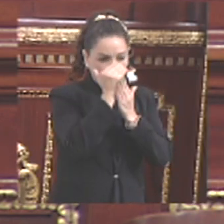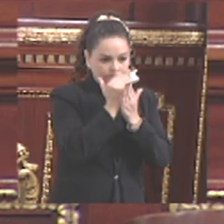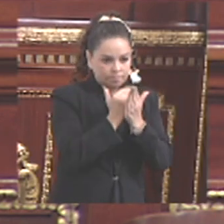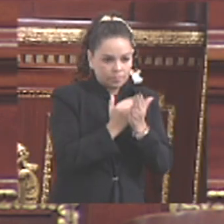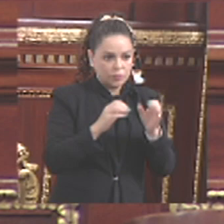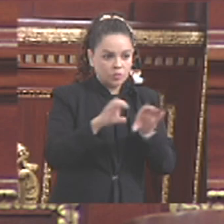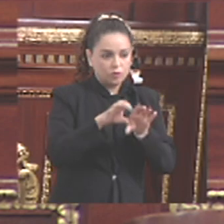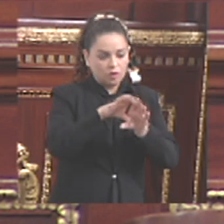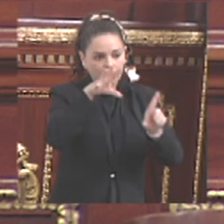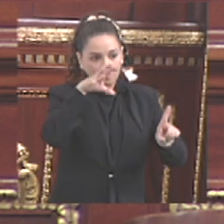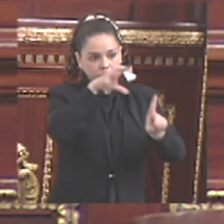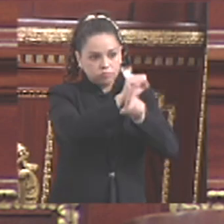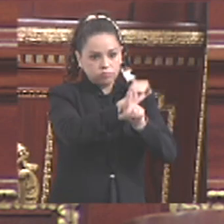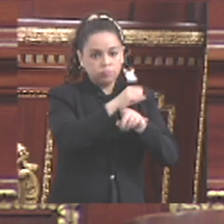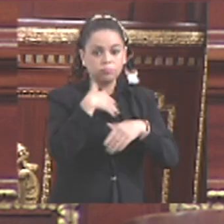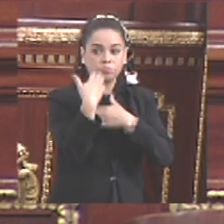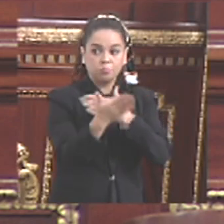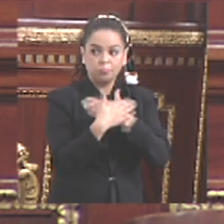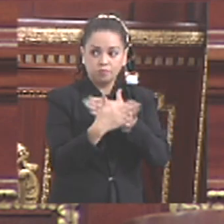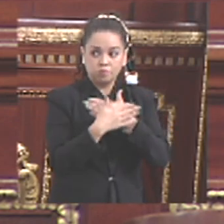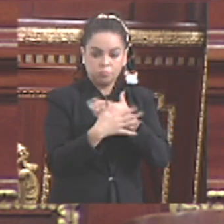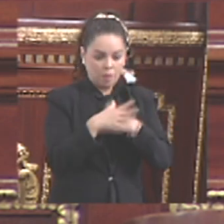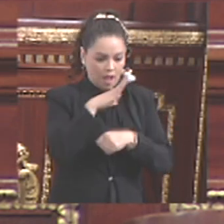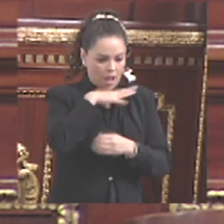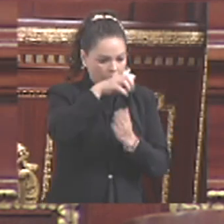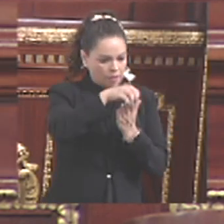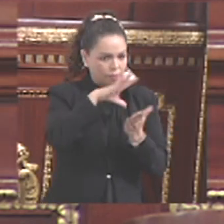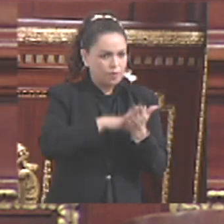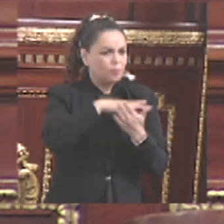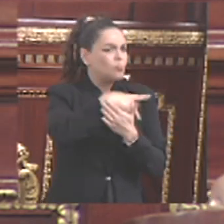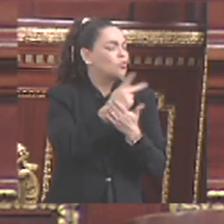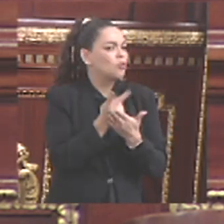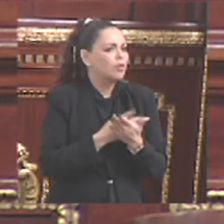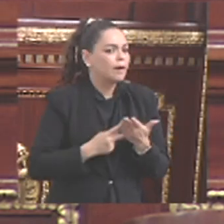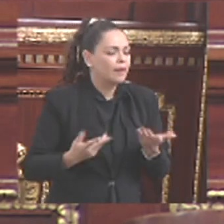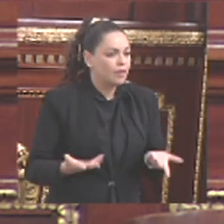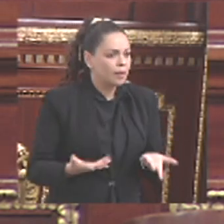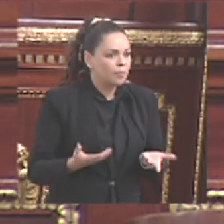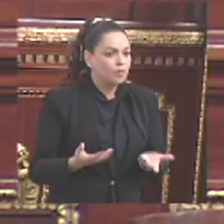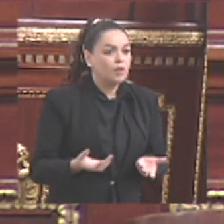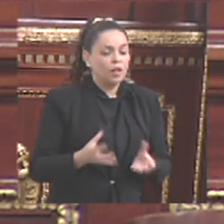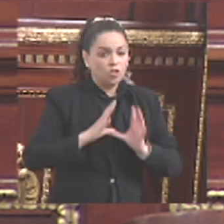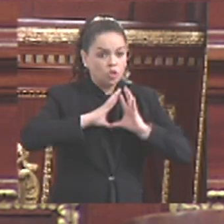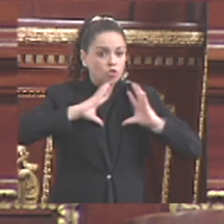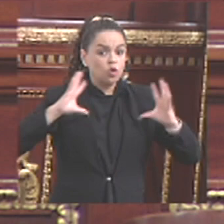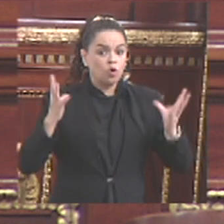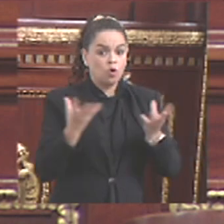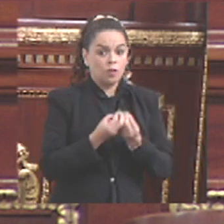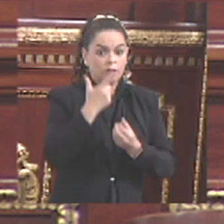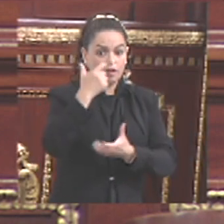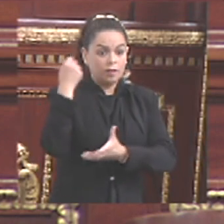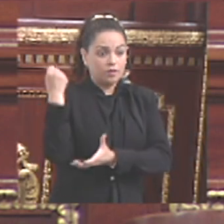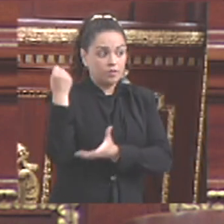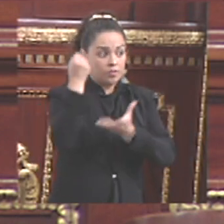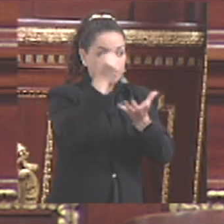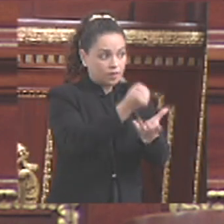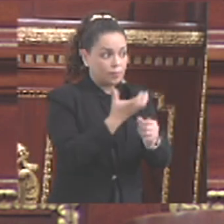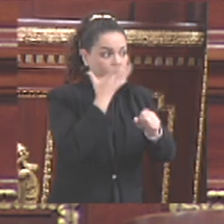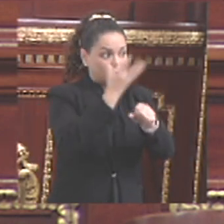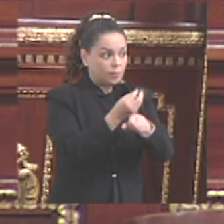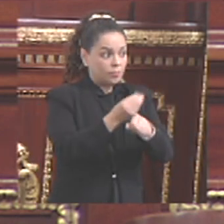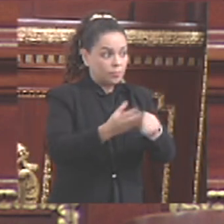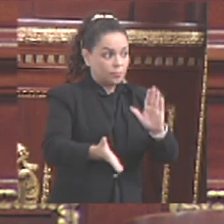¿Cuál es la proyección presupuestal para terminar toda la reconstrucción sin endeudar a los